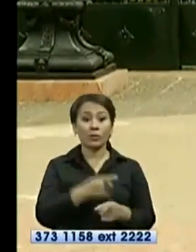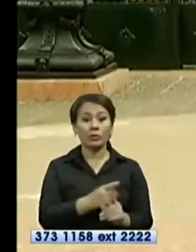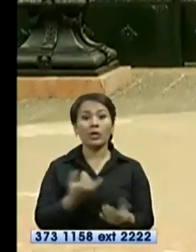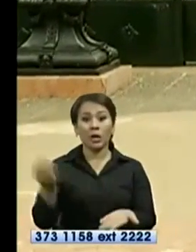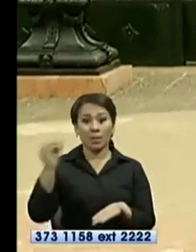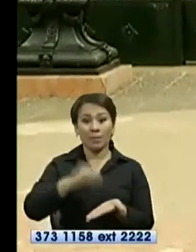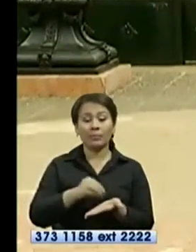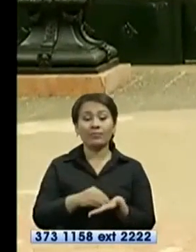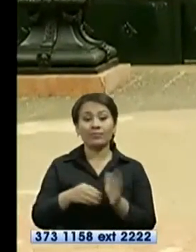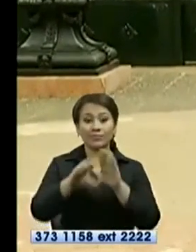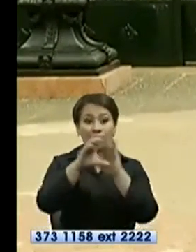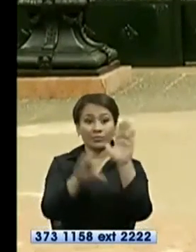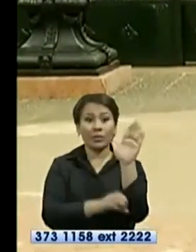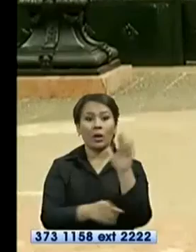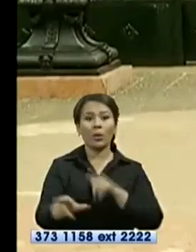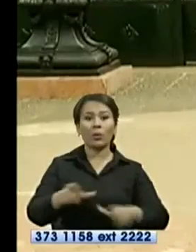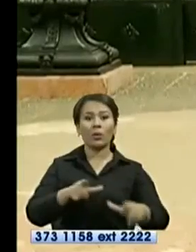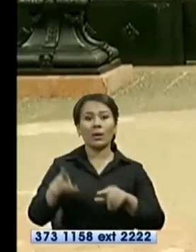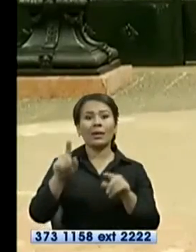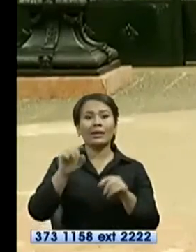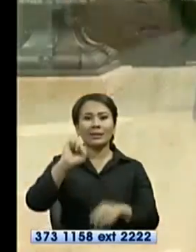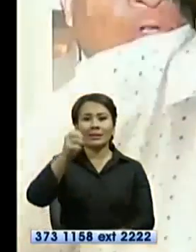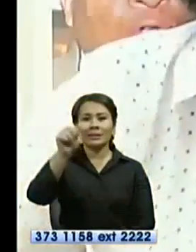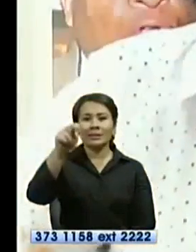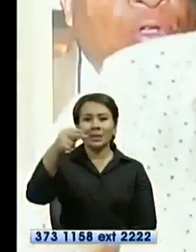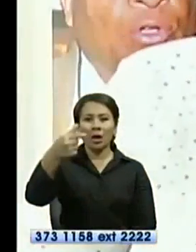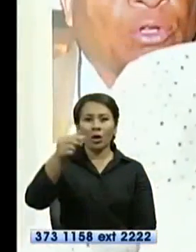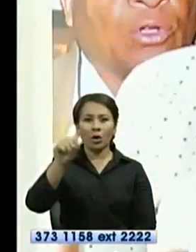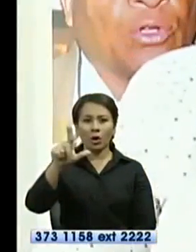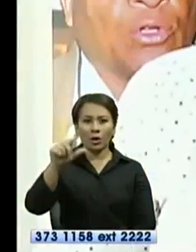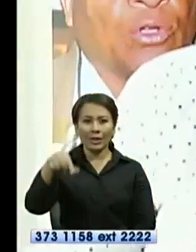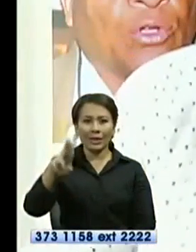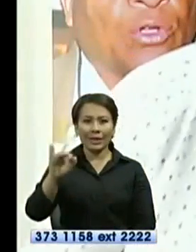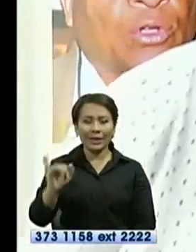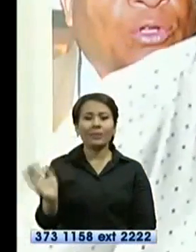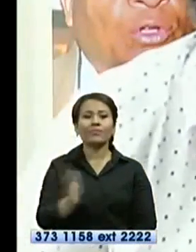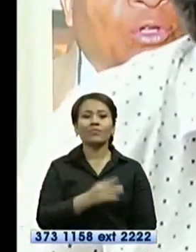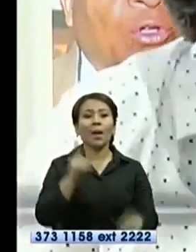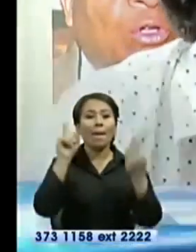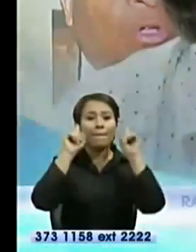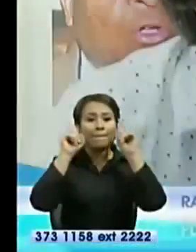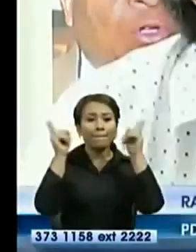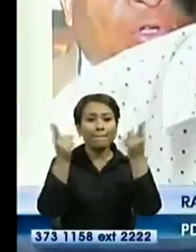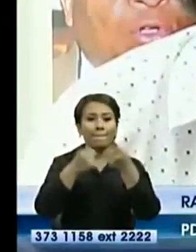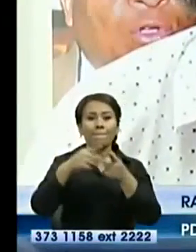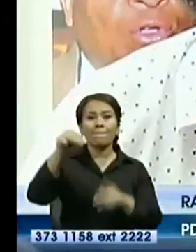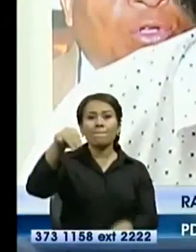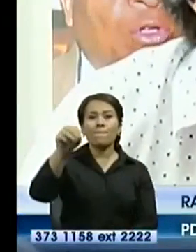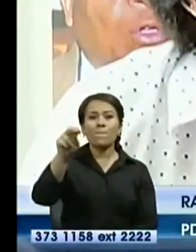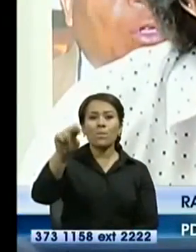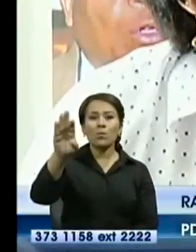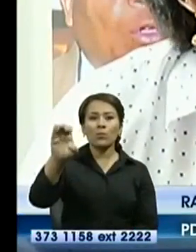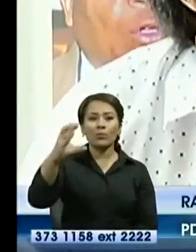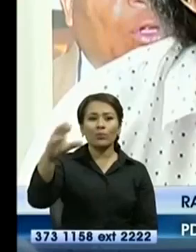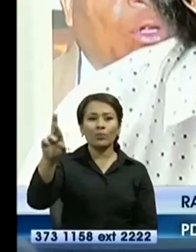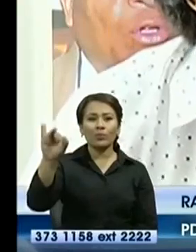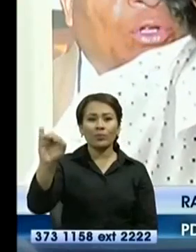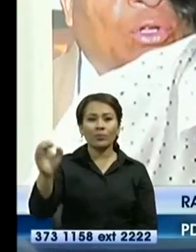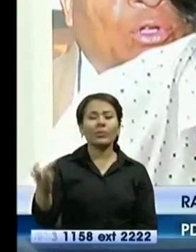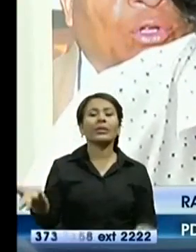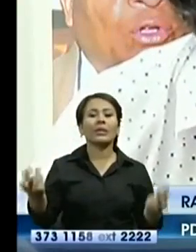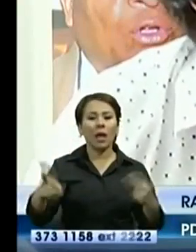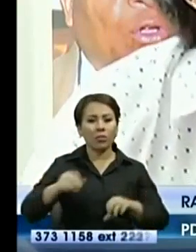constituciones elaboradas en Sangolquí y Montecristi. Antes del 2008 de esta constitución garantista no me hubiese permitido